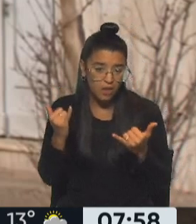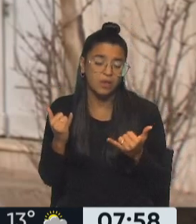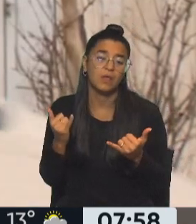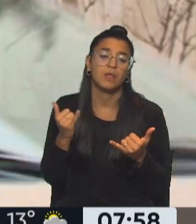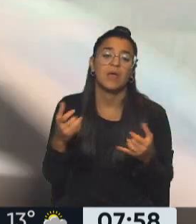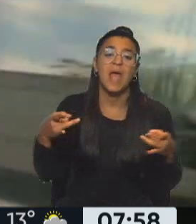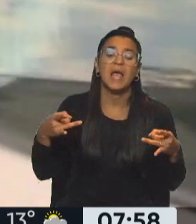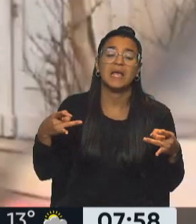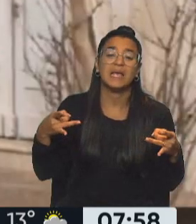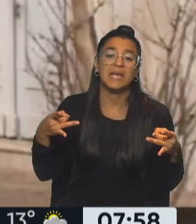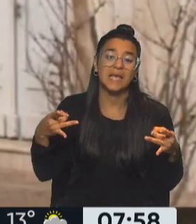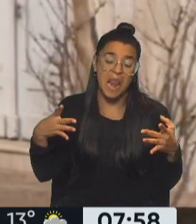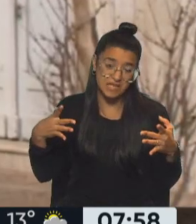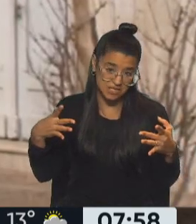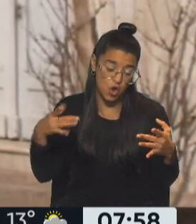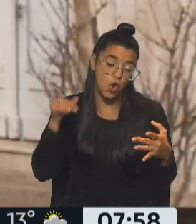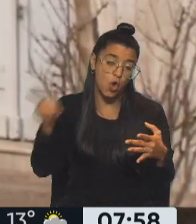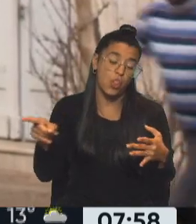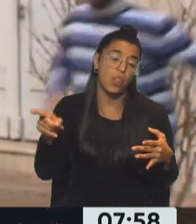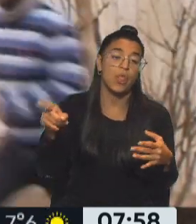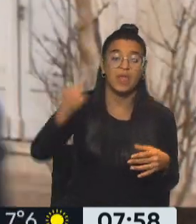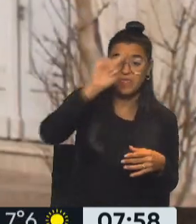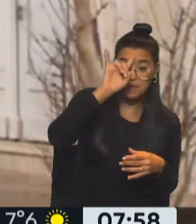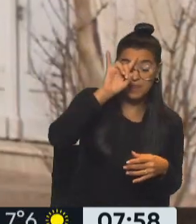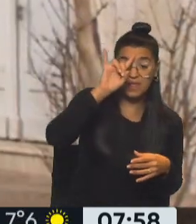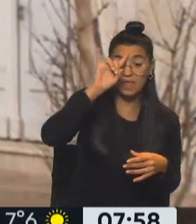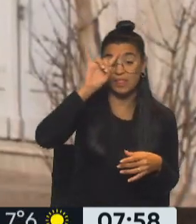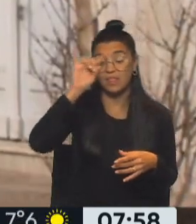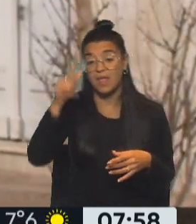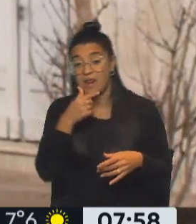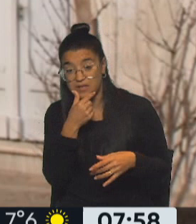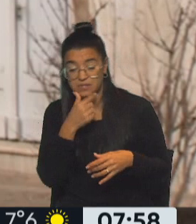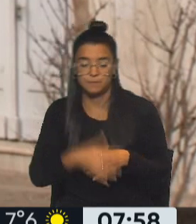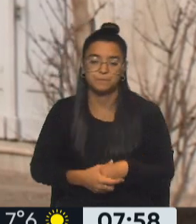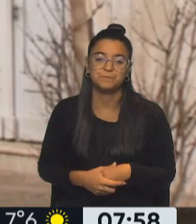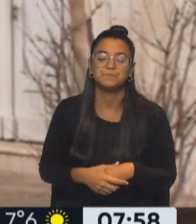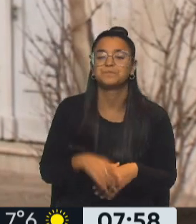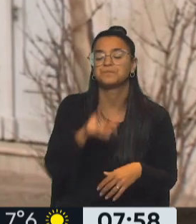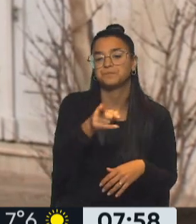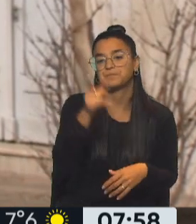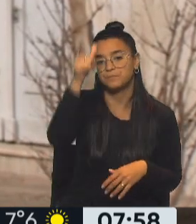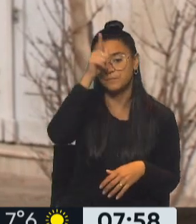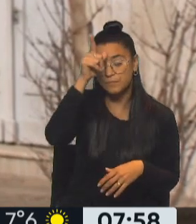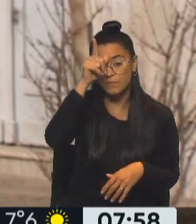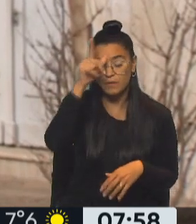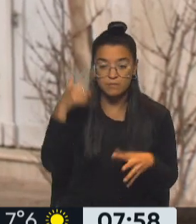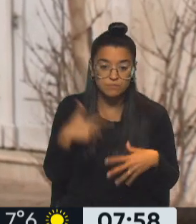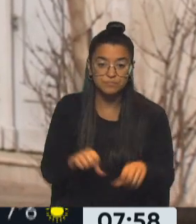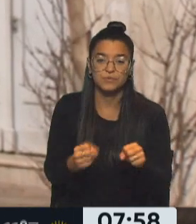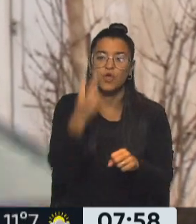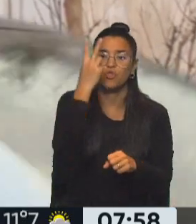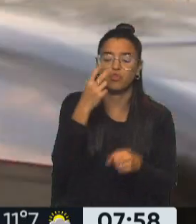el clásico disputado entre Independiente y Racing. Los policías encontraron dos